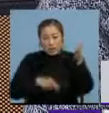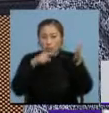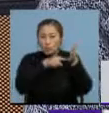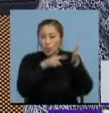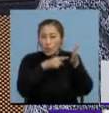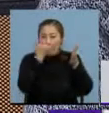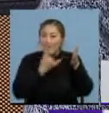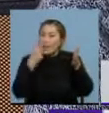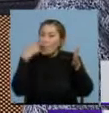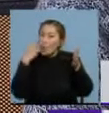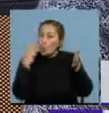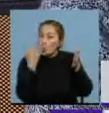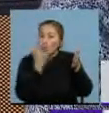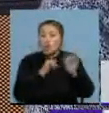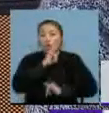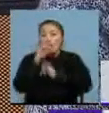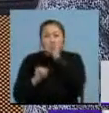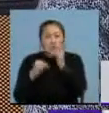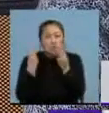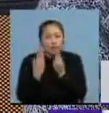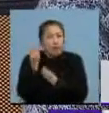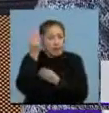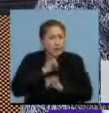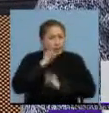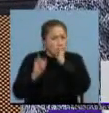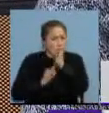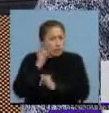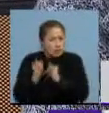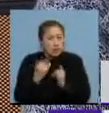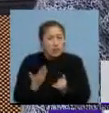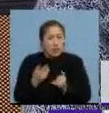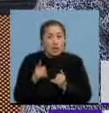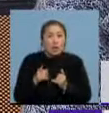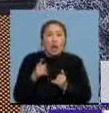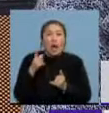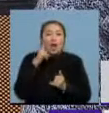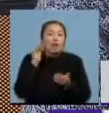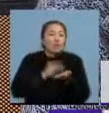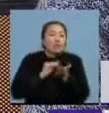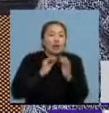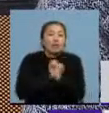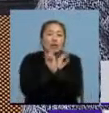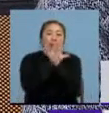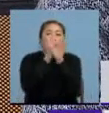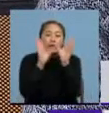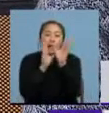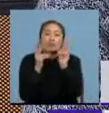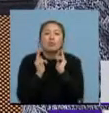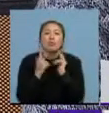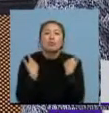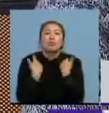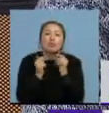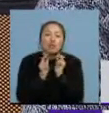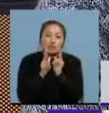factura eléctrica yo lo expliqué en varias oportunidades a una cosita multar ya aclarar que no está mal esté